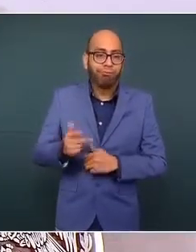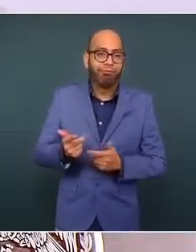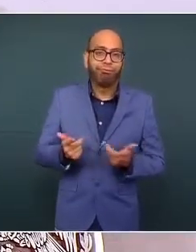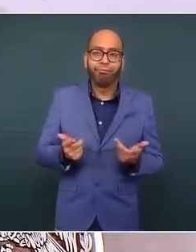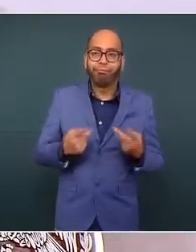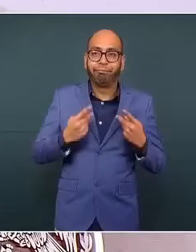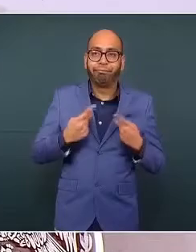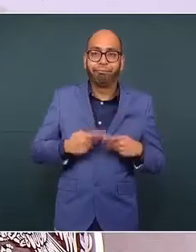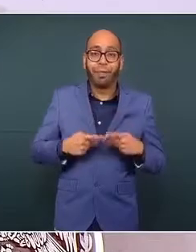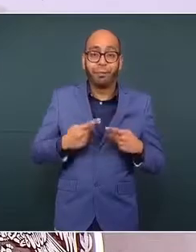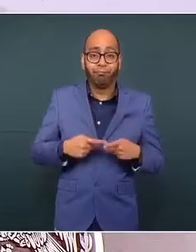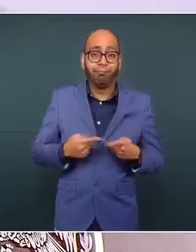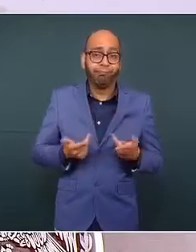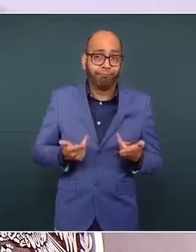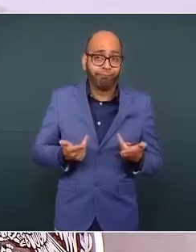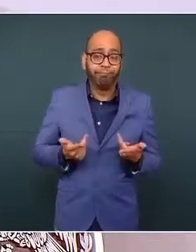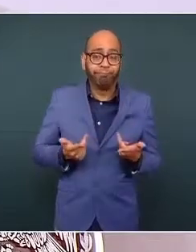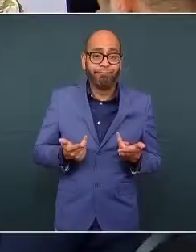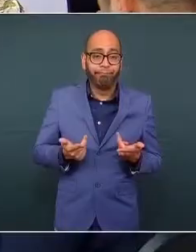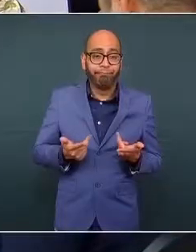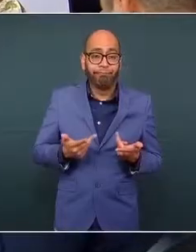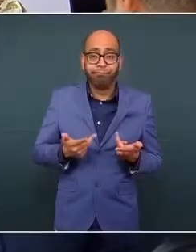Entonces, eso es lo que está